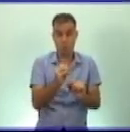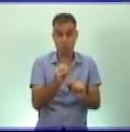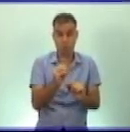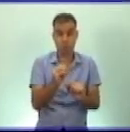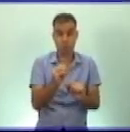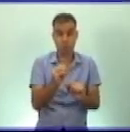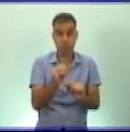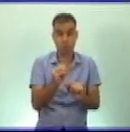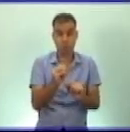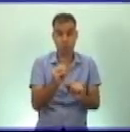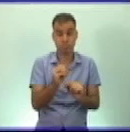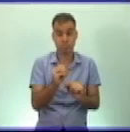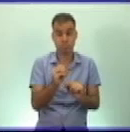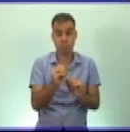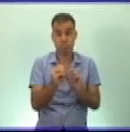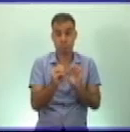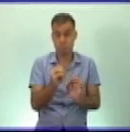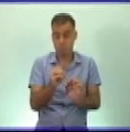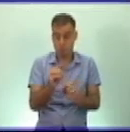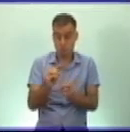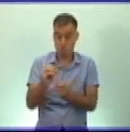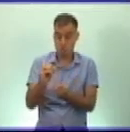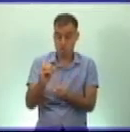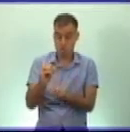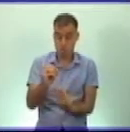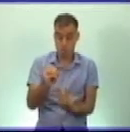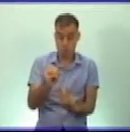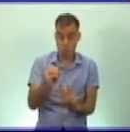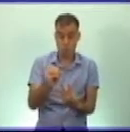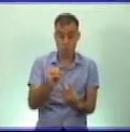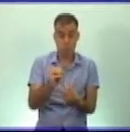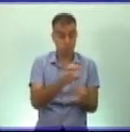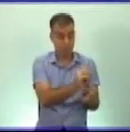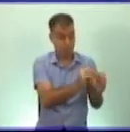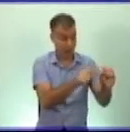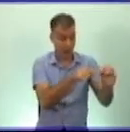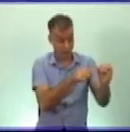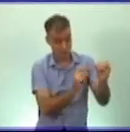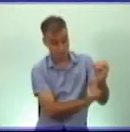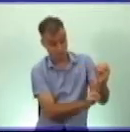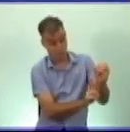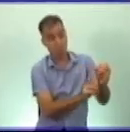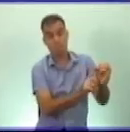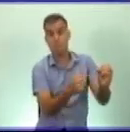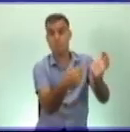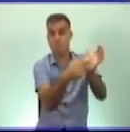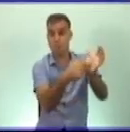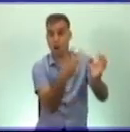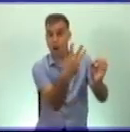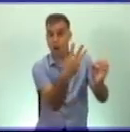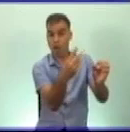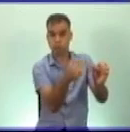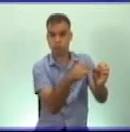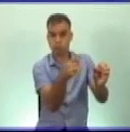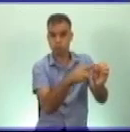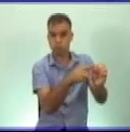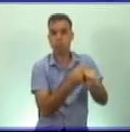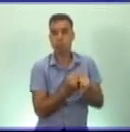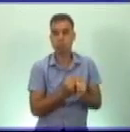oxidación y dividiéndolo entre el subíndice del otro elemento. En este caso sería 3 por 2, 6 entre